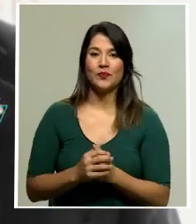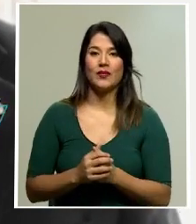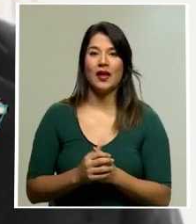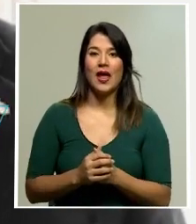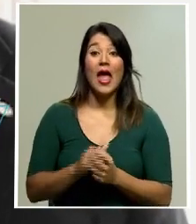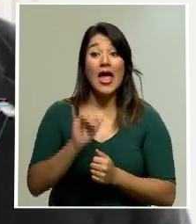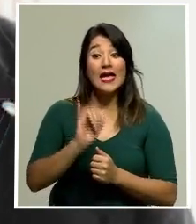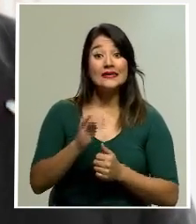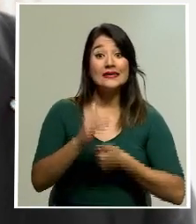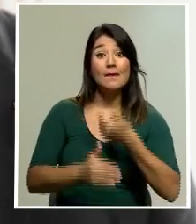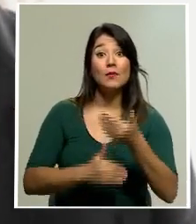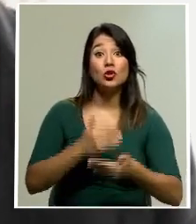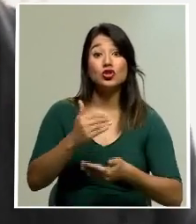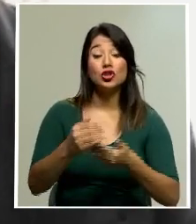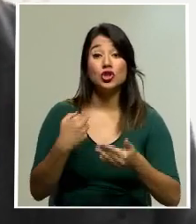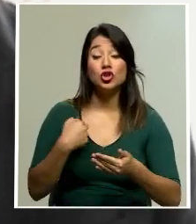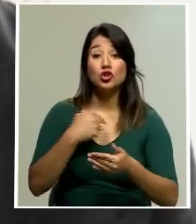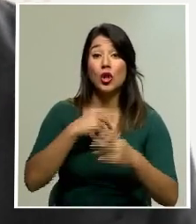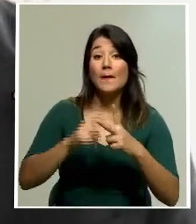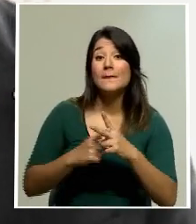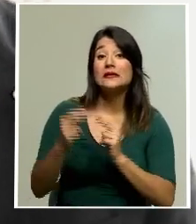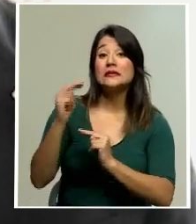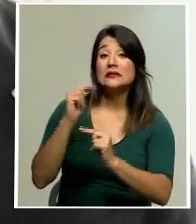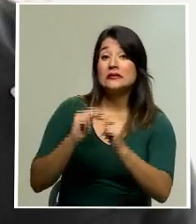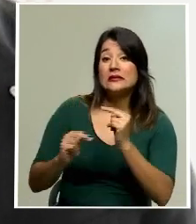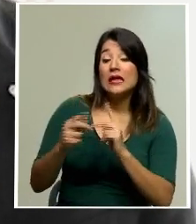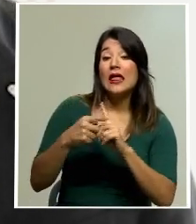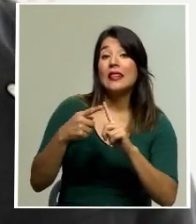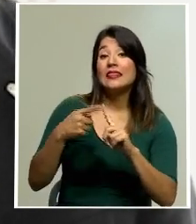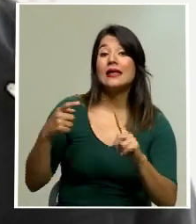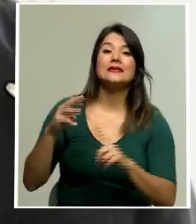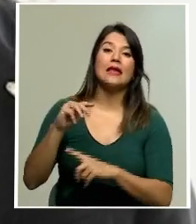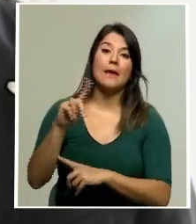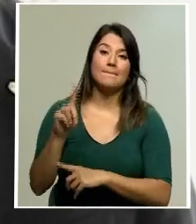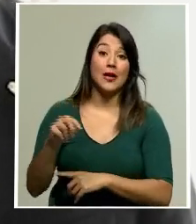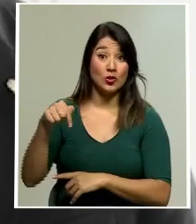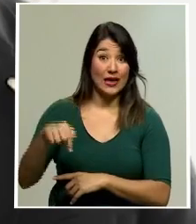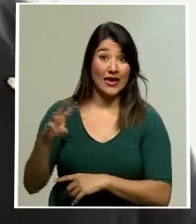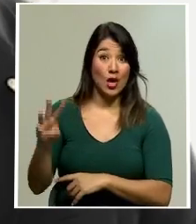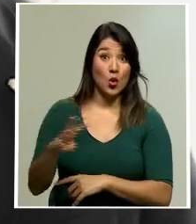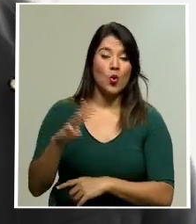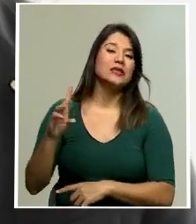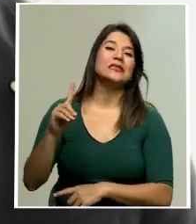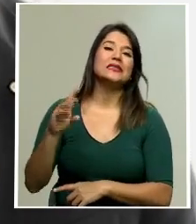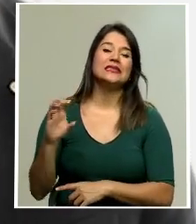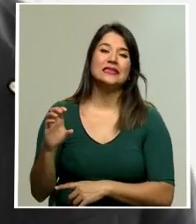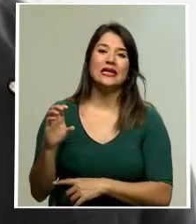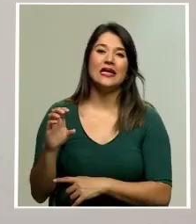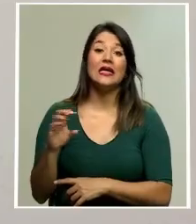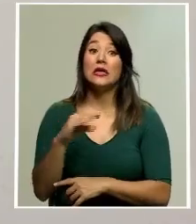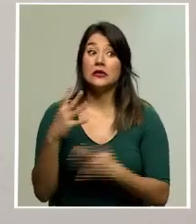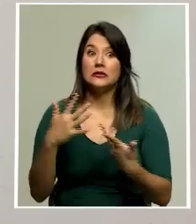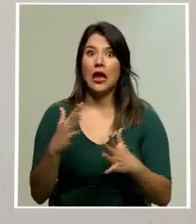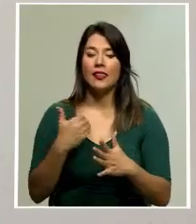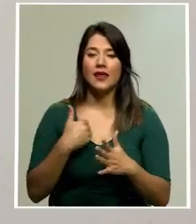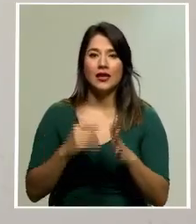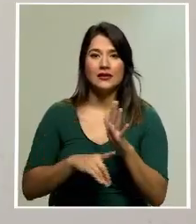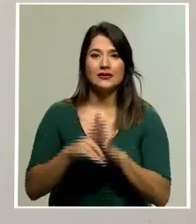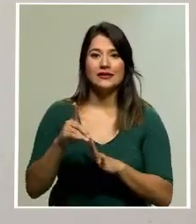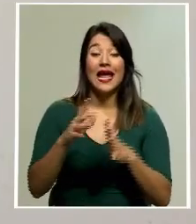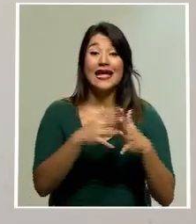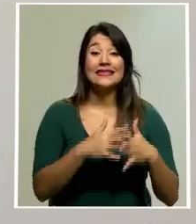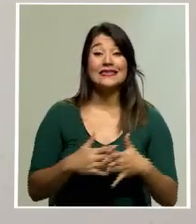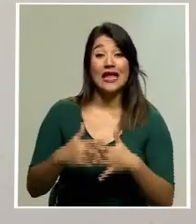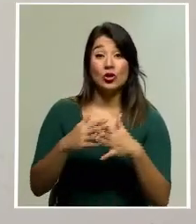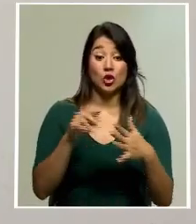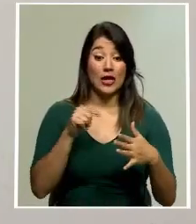que habíamos empezado desde marzo aquí en Washington D.C. están dando sus frutos. Estados Unidos